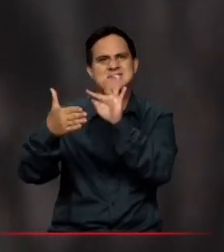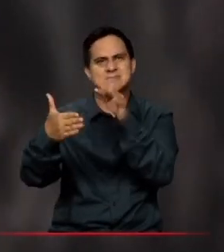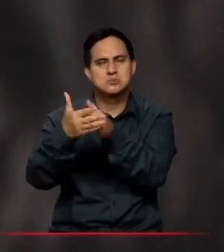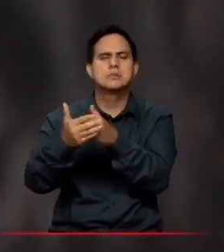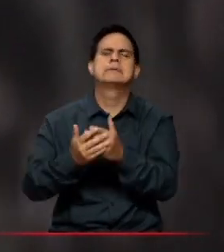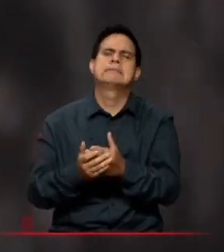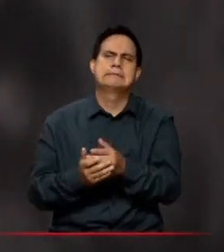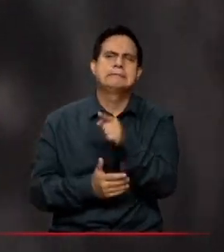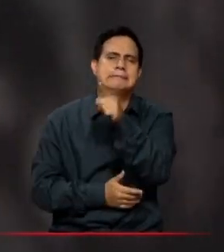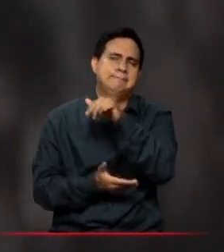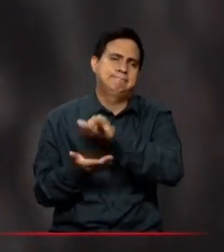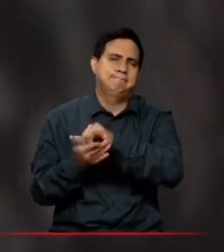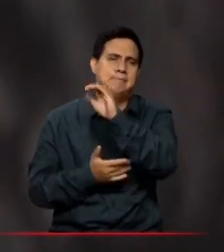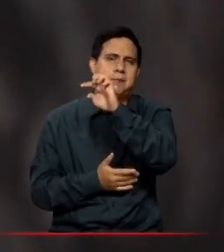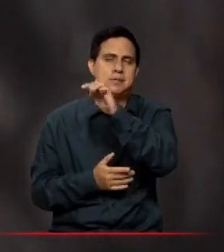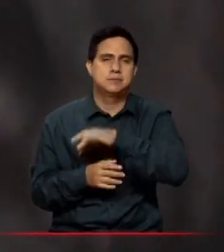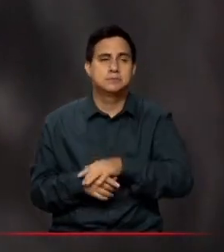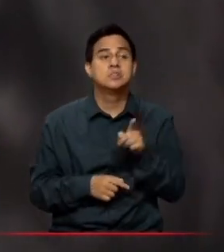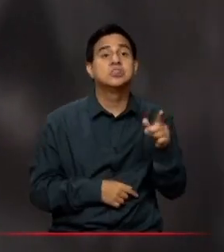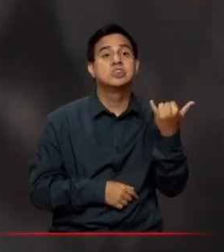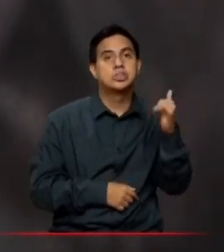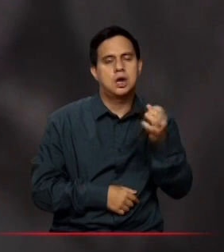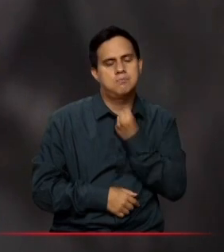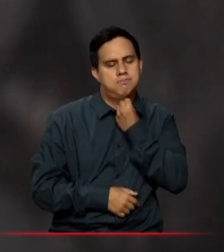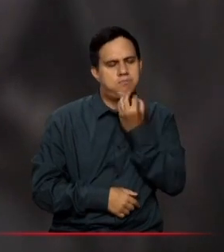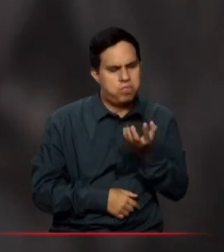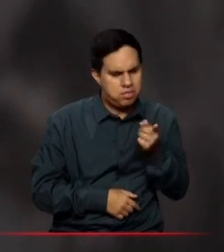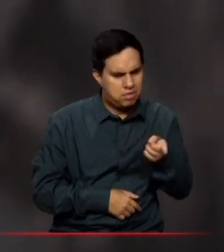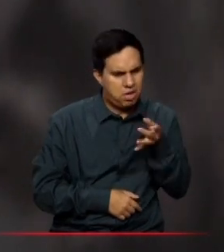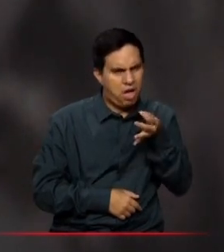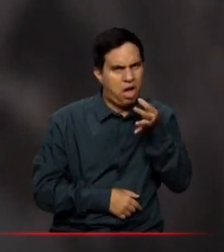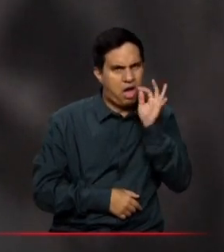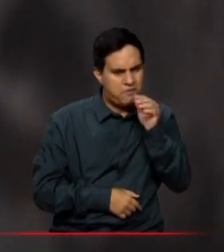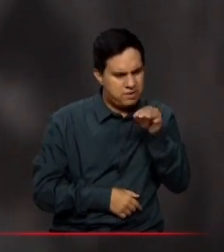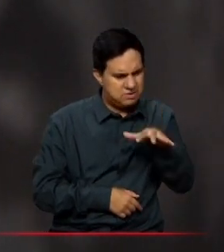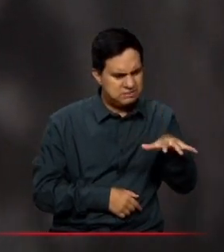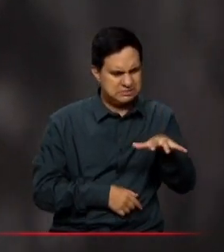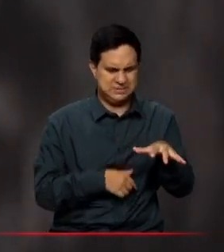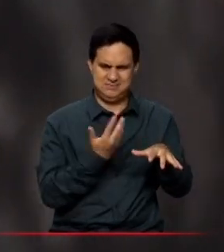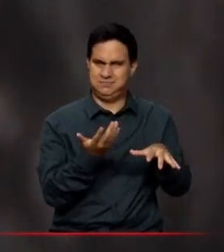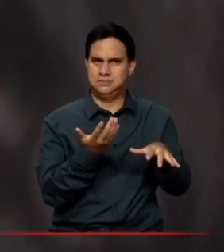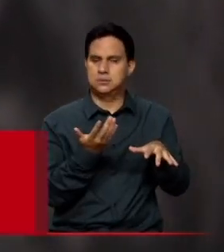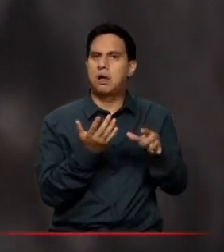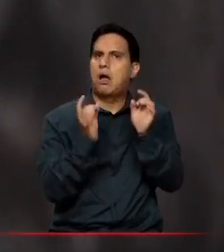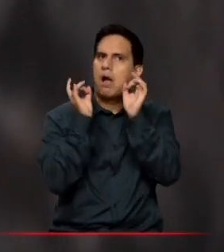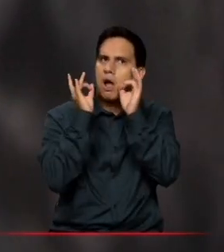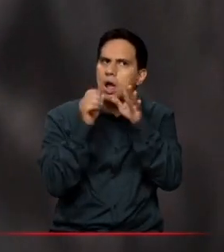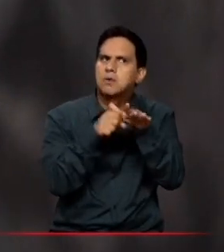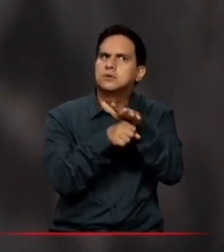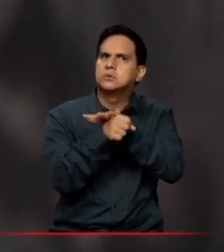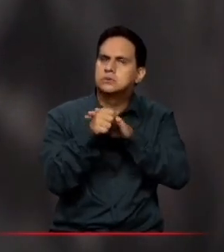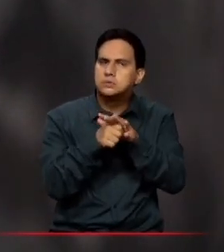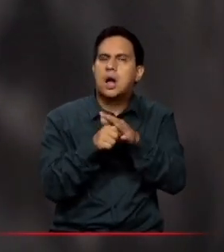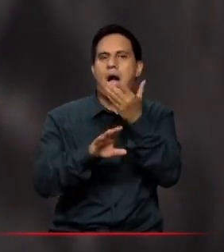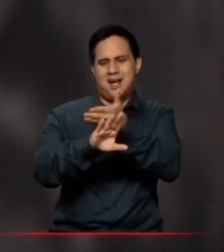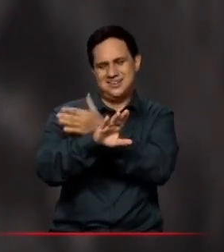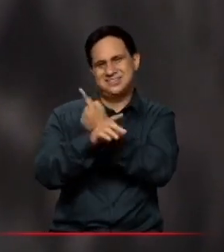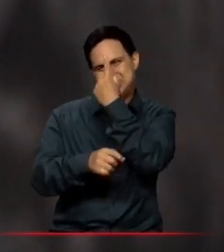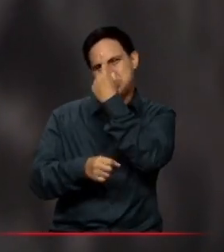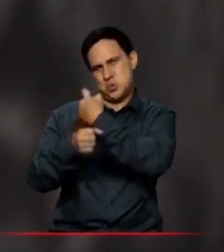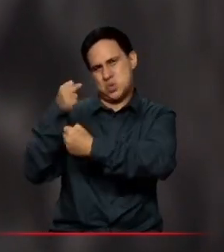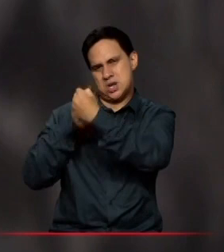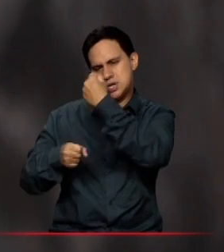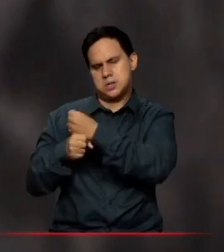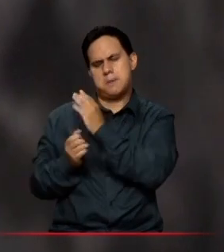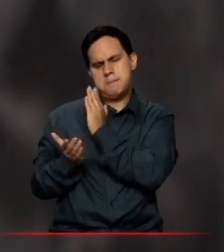ya un vómito color marrón eh presentaba síntomas de alarma mucho más graves de los que estaba presentando hace un año que comenzó toda